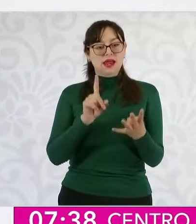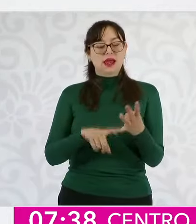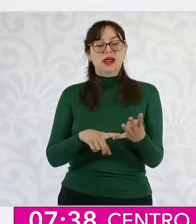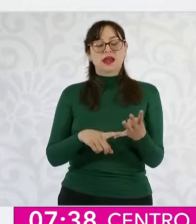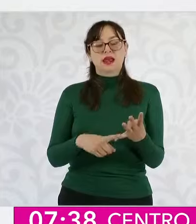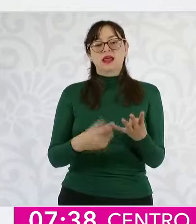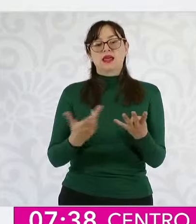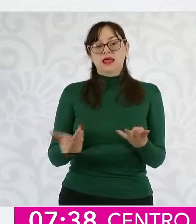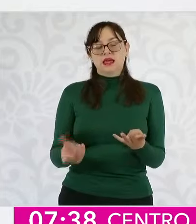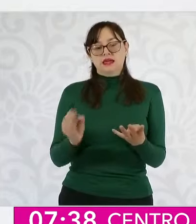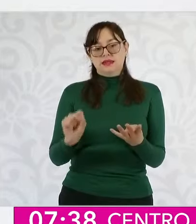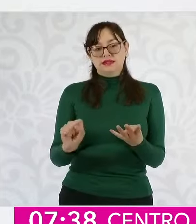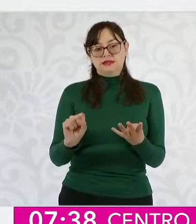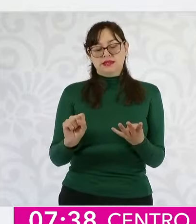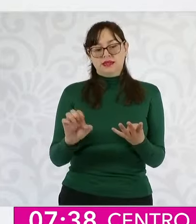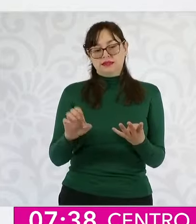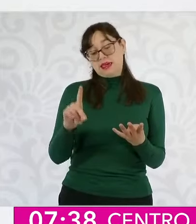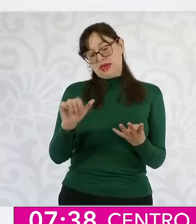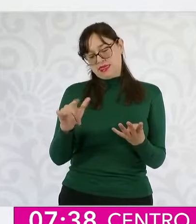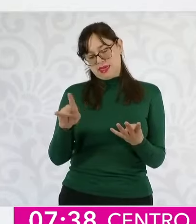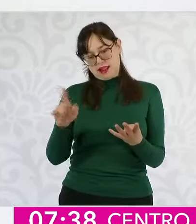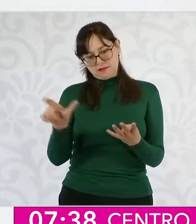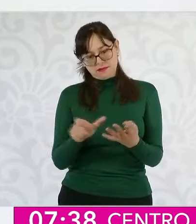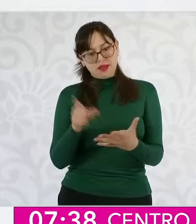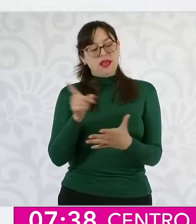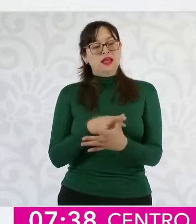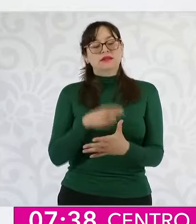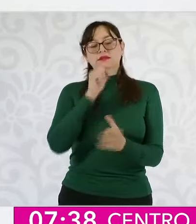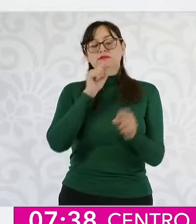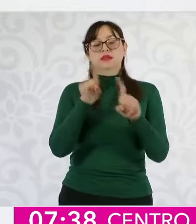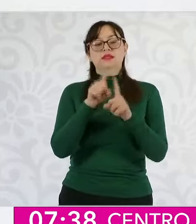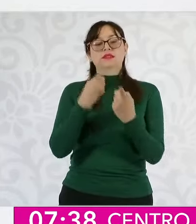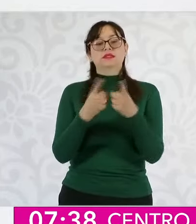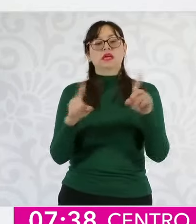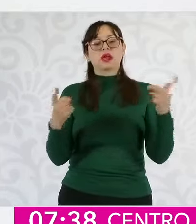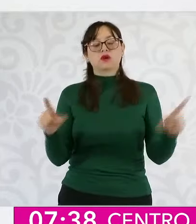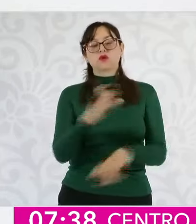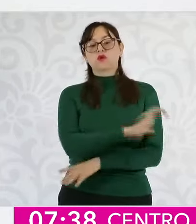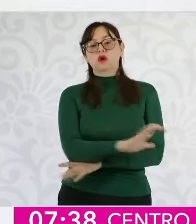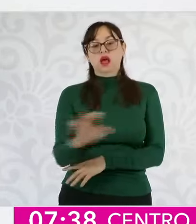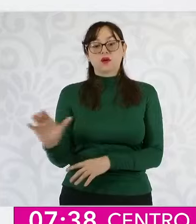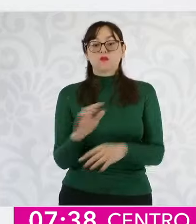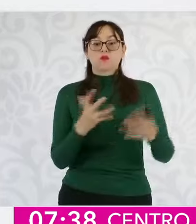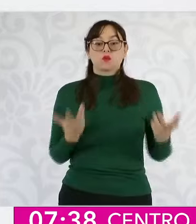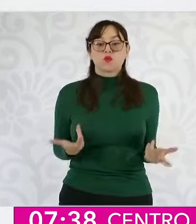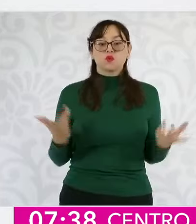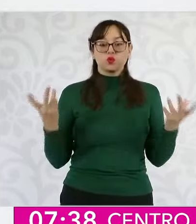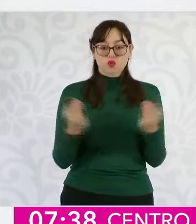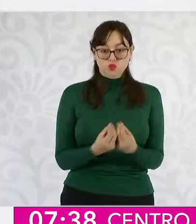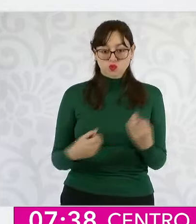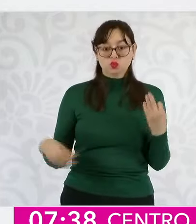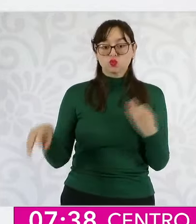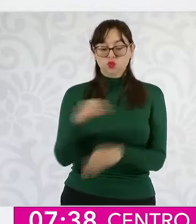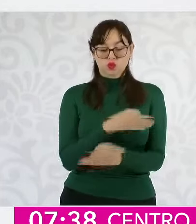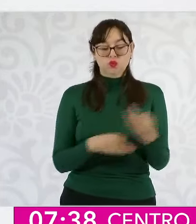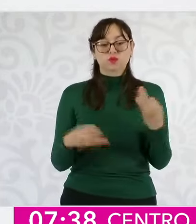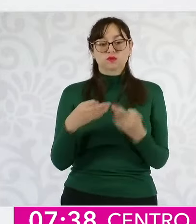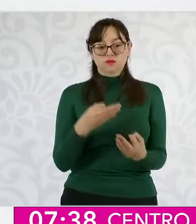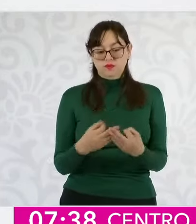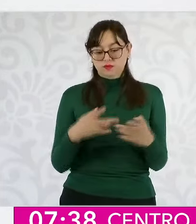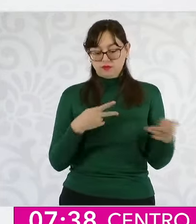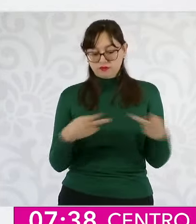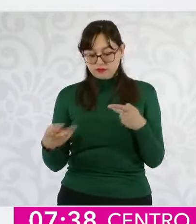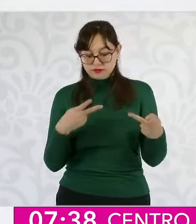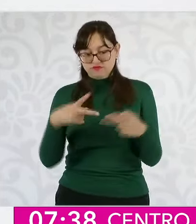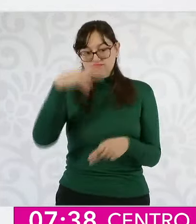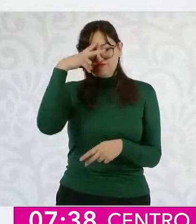Agricultura y Desarrollo Rural y otras secretarías del Gobierno de México, estamos construyendo conjuntamente el